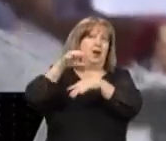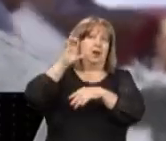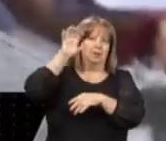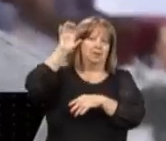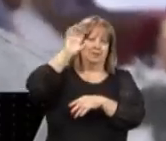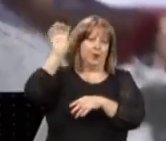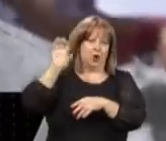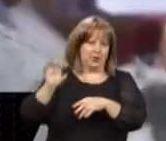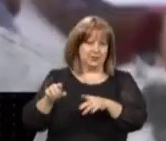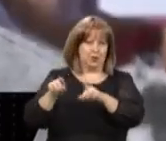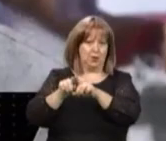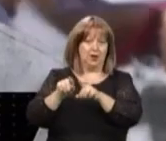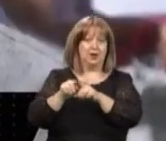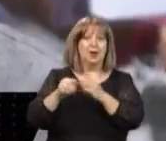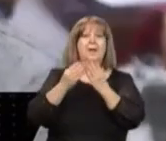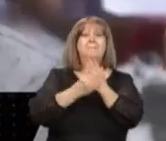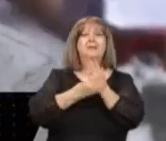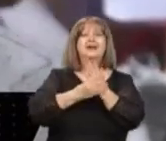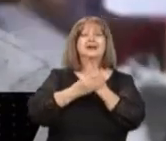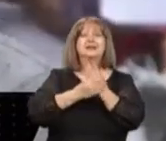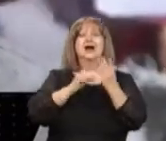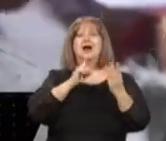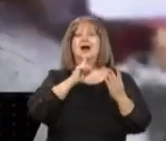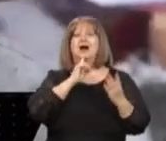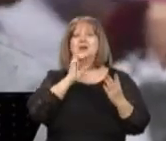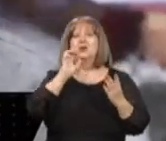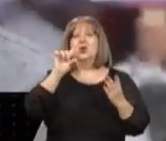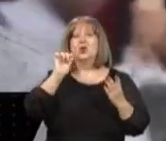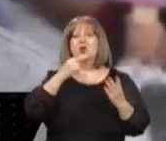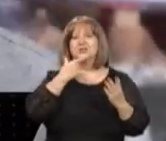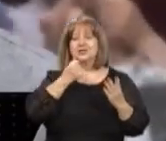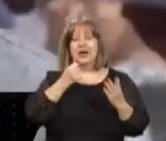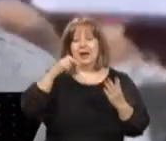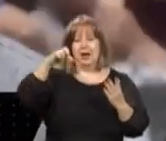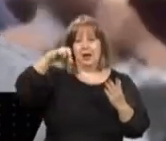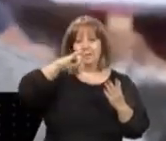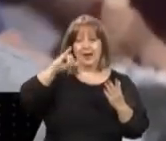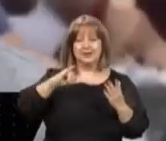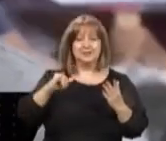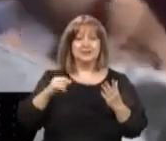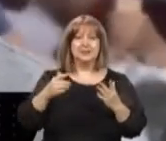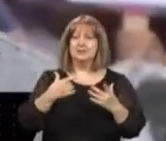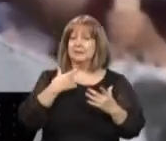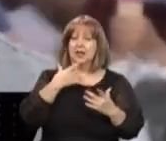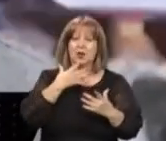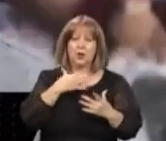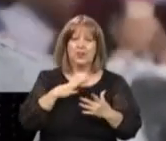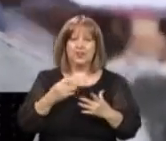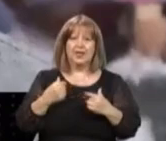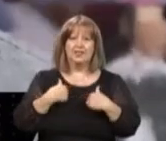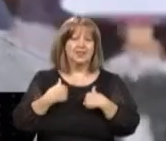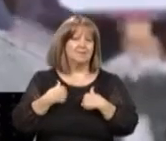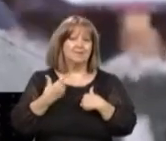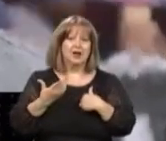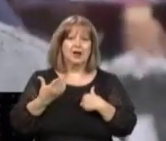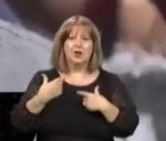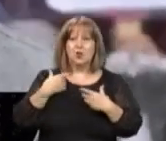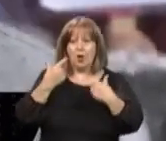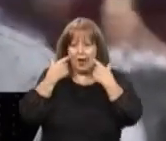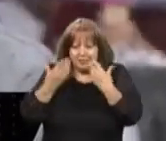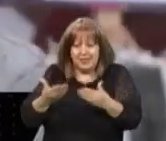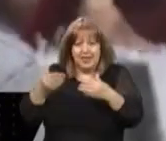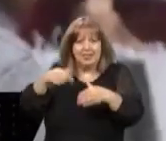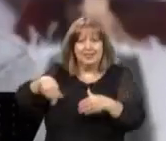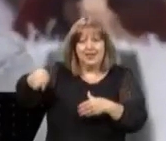solo por eso, sino porque la ministra Tolosa Paz, que es la ministra de Desarrollo Social, no atiende la problemática social que hay en la Argentina, que hay en el